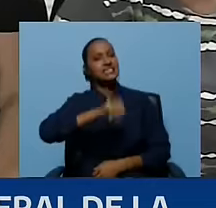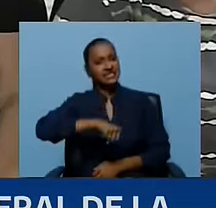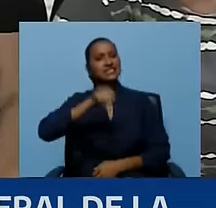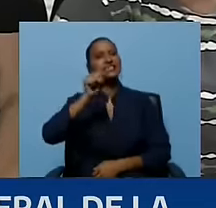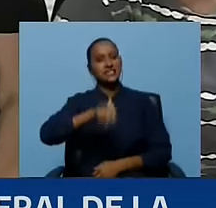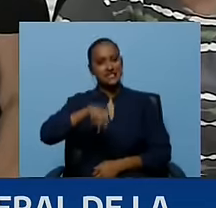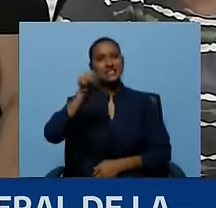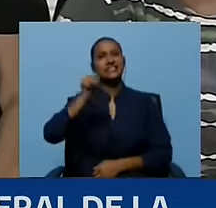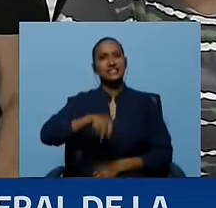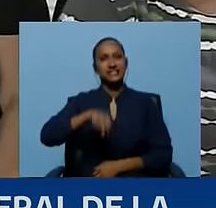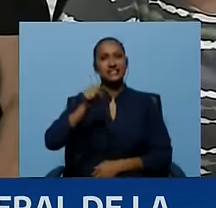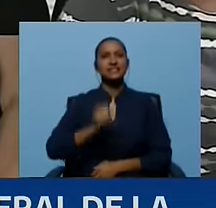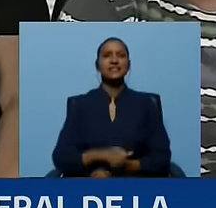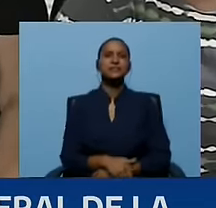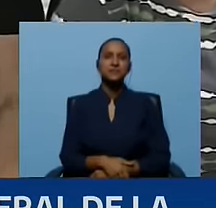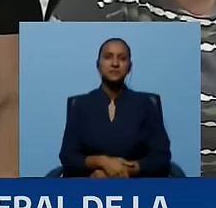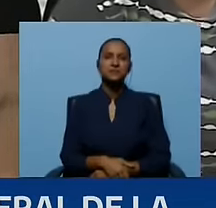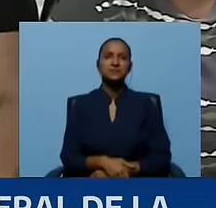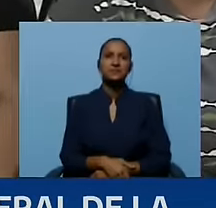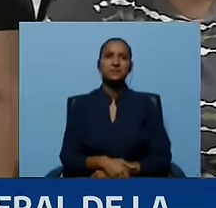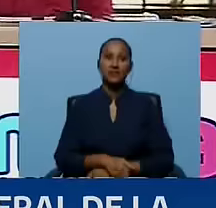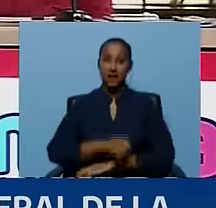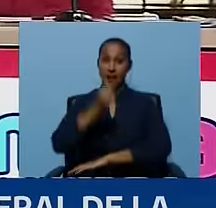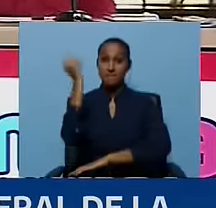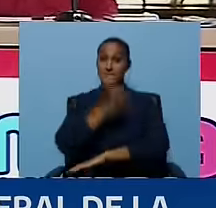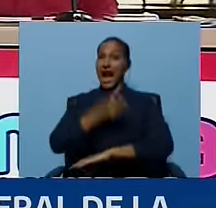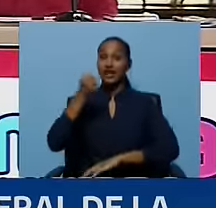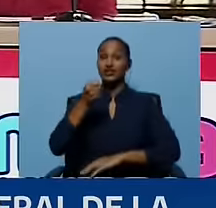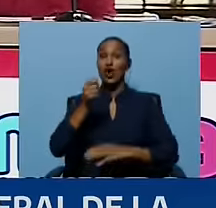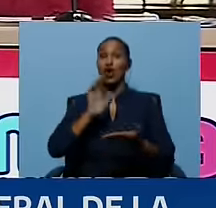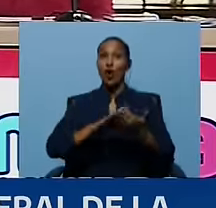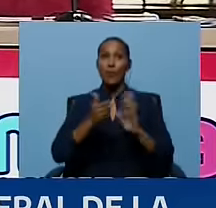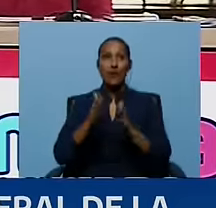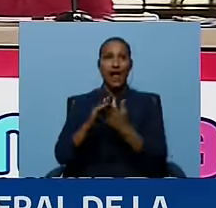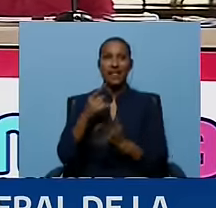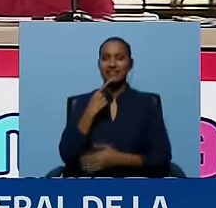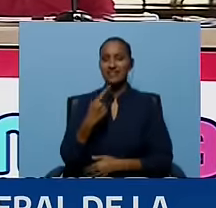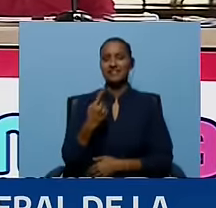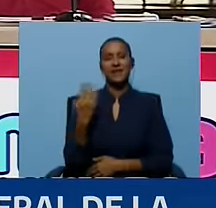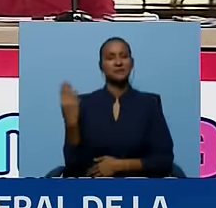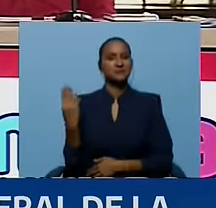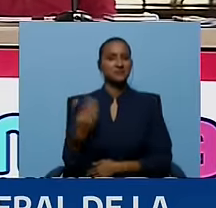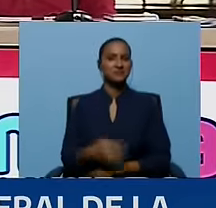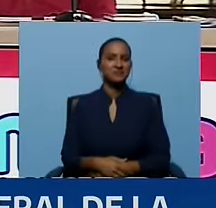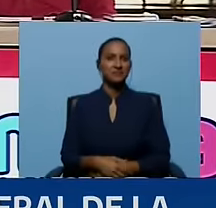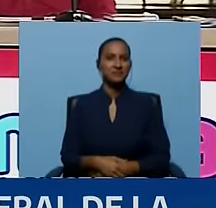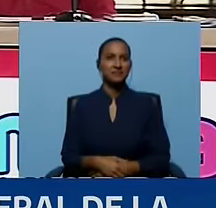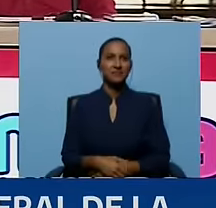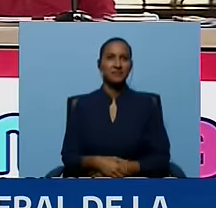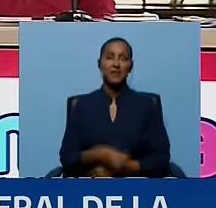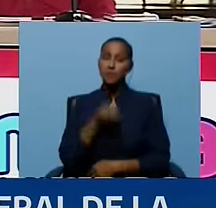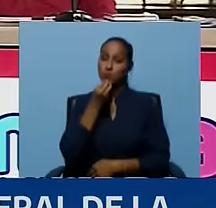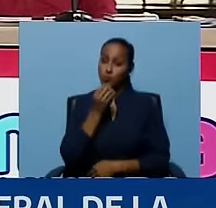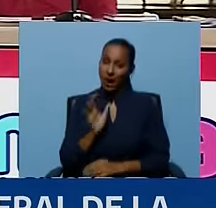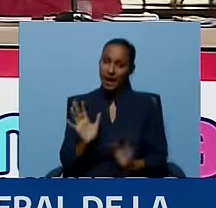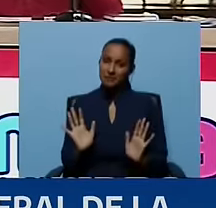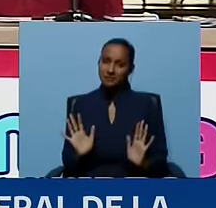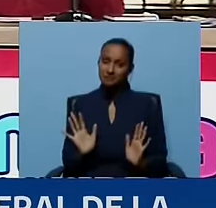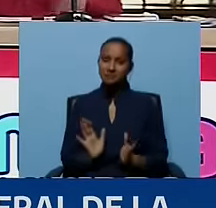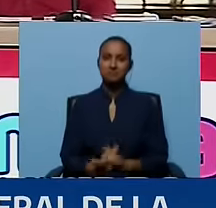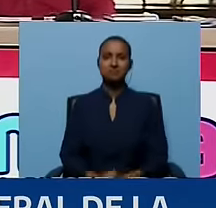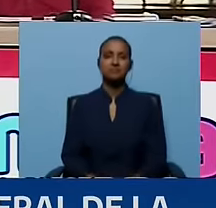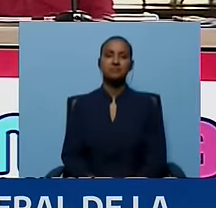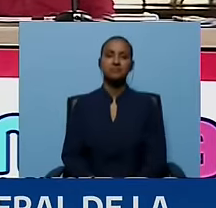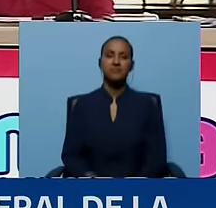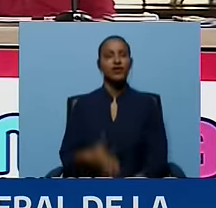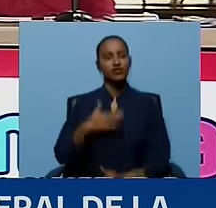Sí. Mazo comunero, vale. Dice Ángel Prado. Bueno, yo